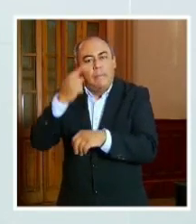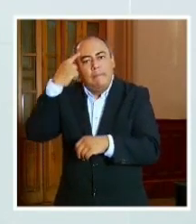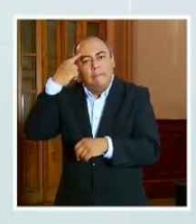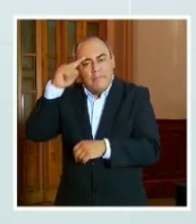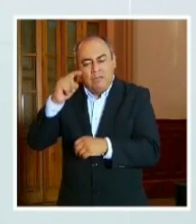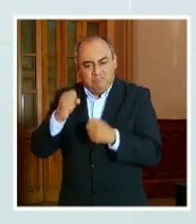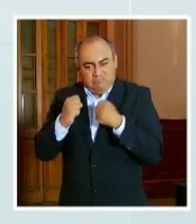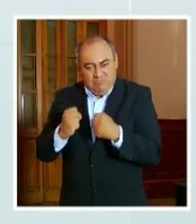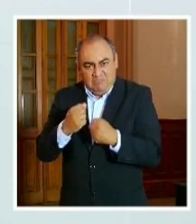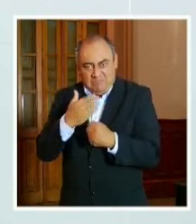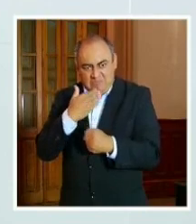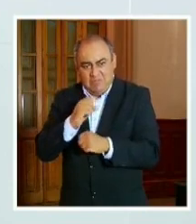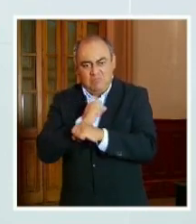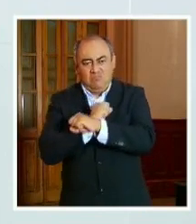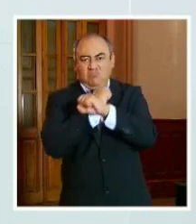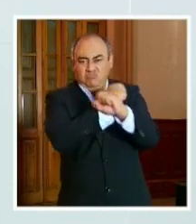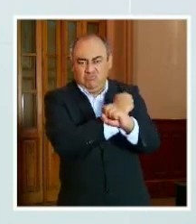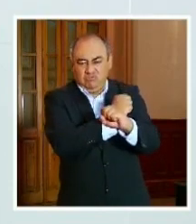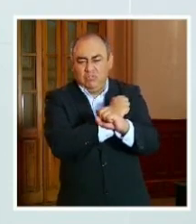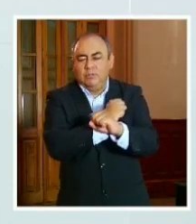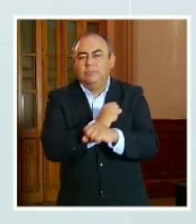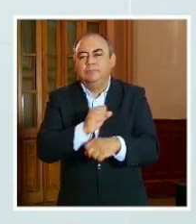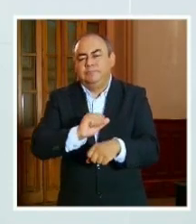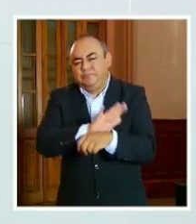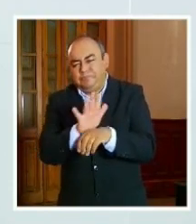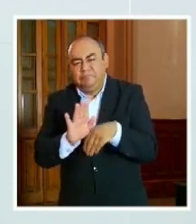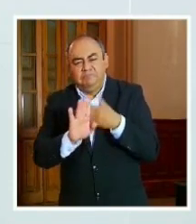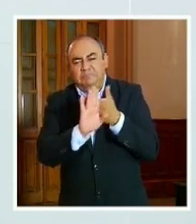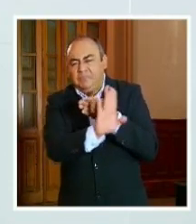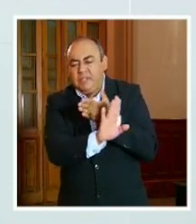y vamos a seguir impulsando y reforzando